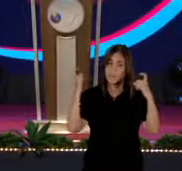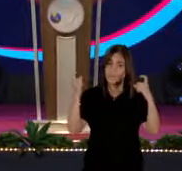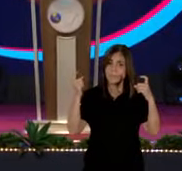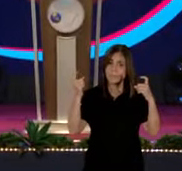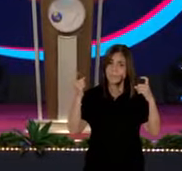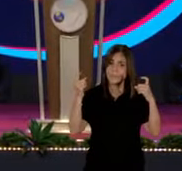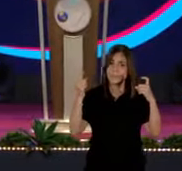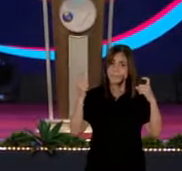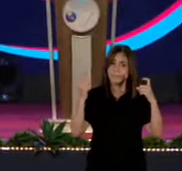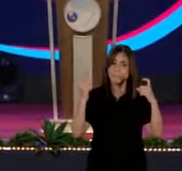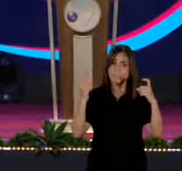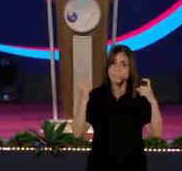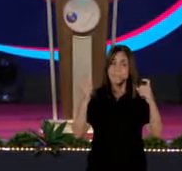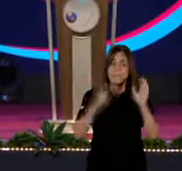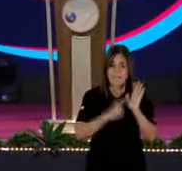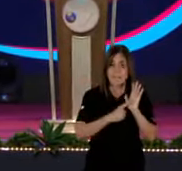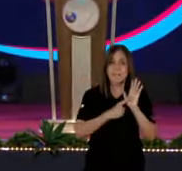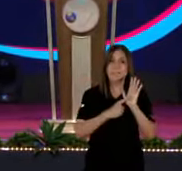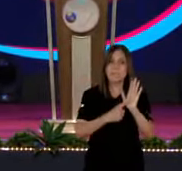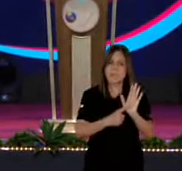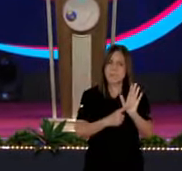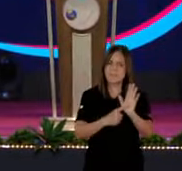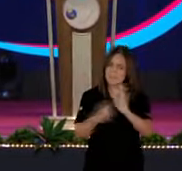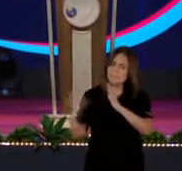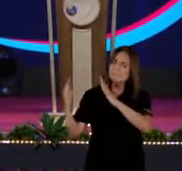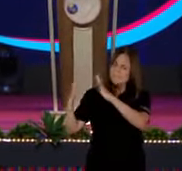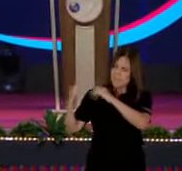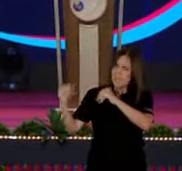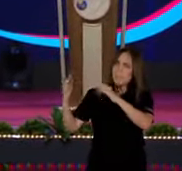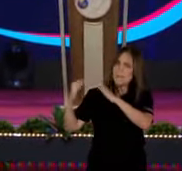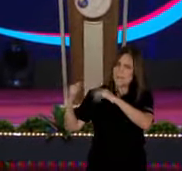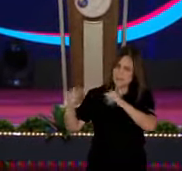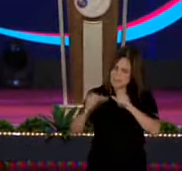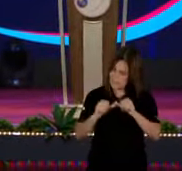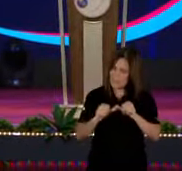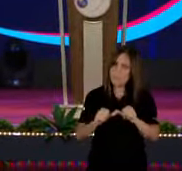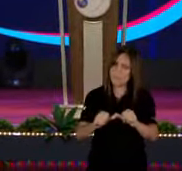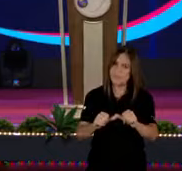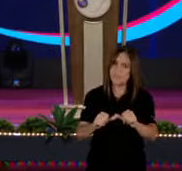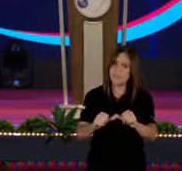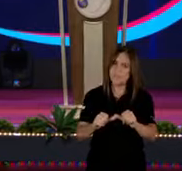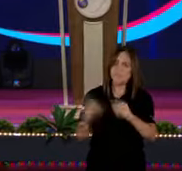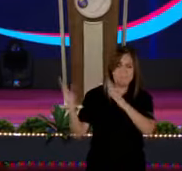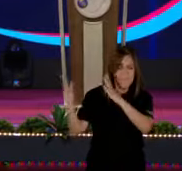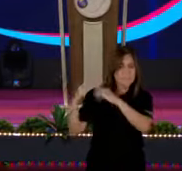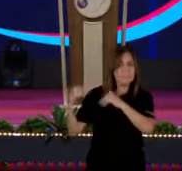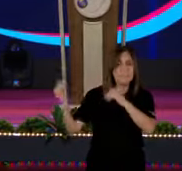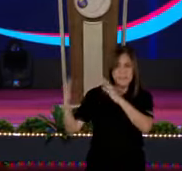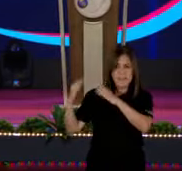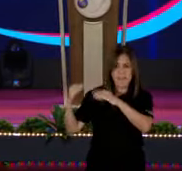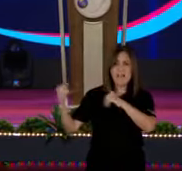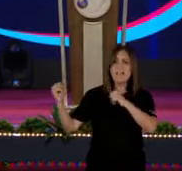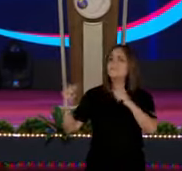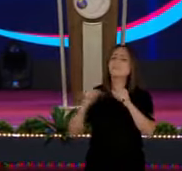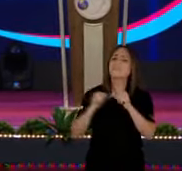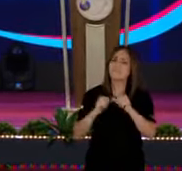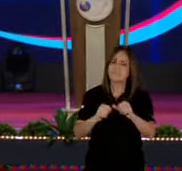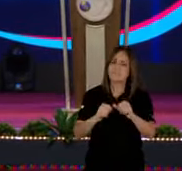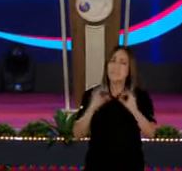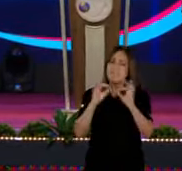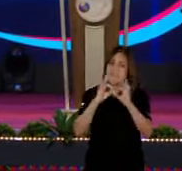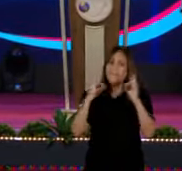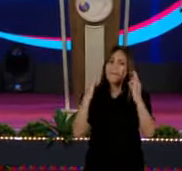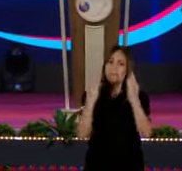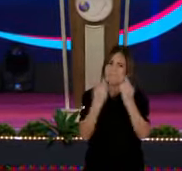todo, representa que hay esperanza. ¿Me está escuchando? Hay esperanza. Hay familias